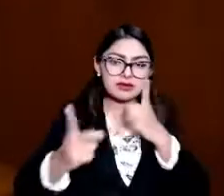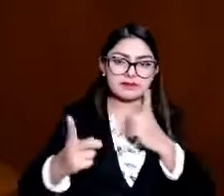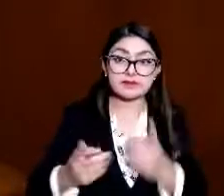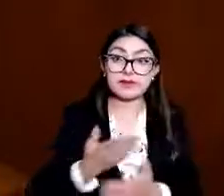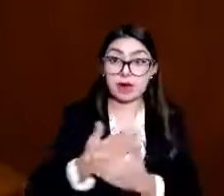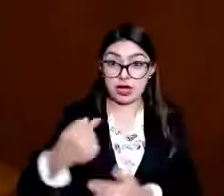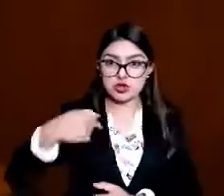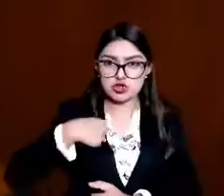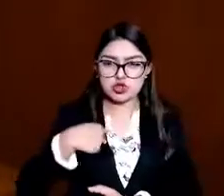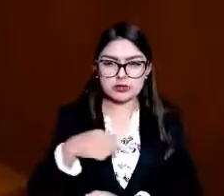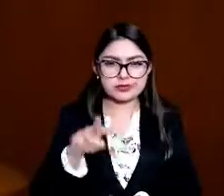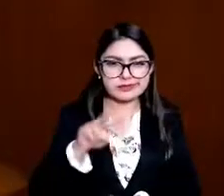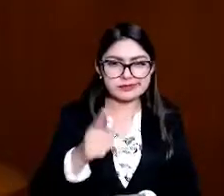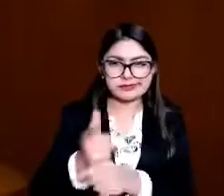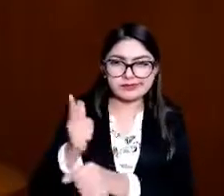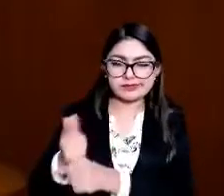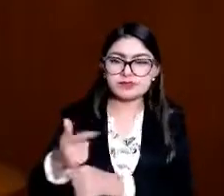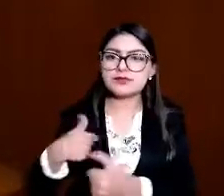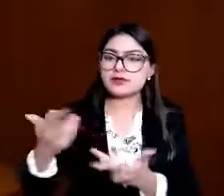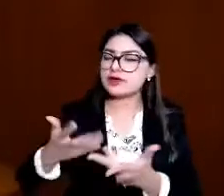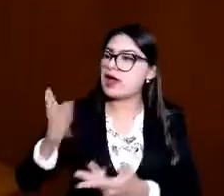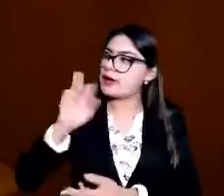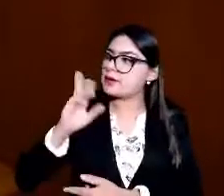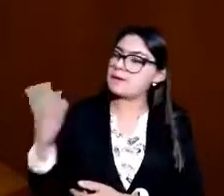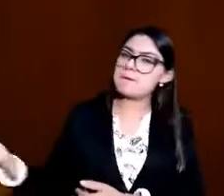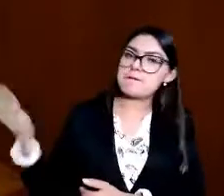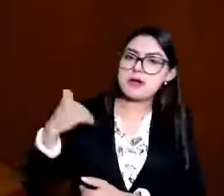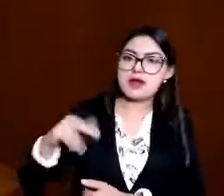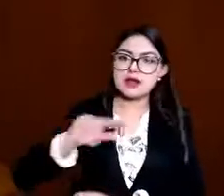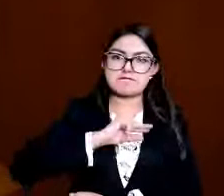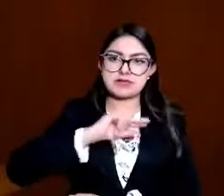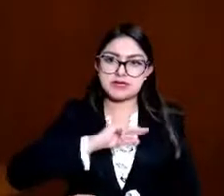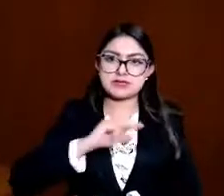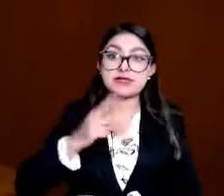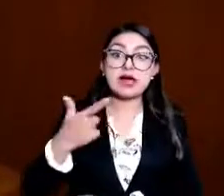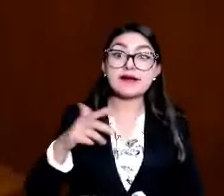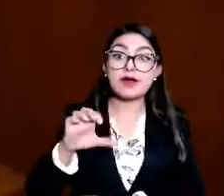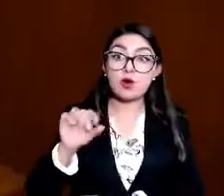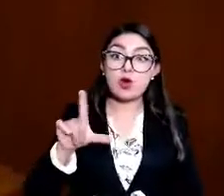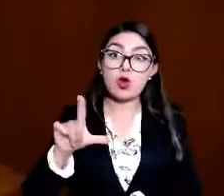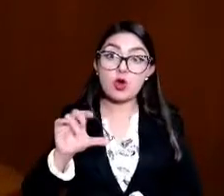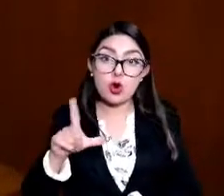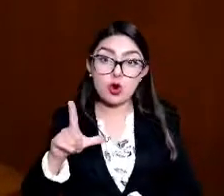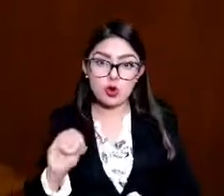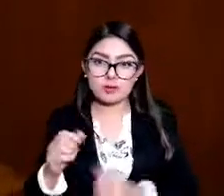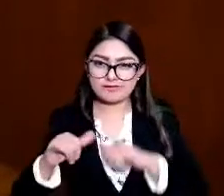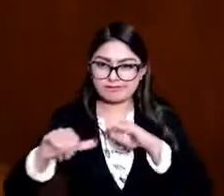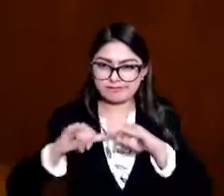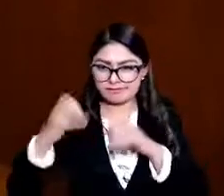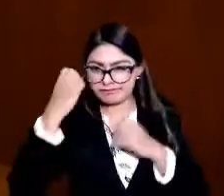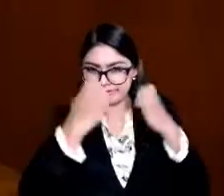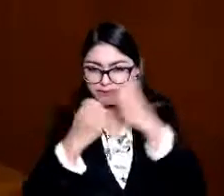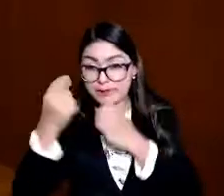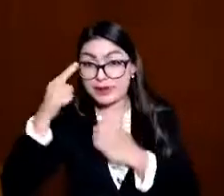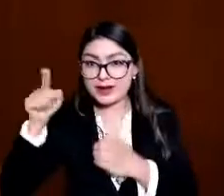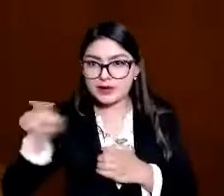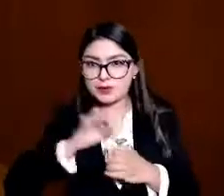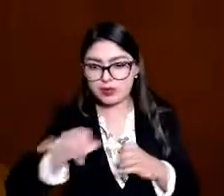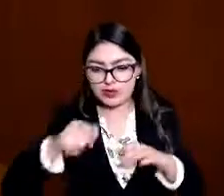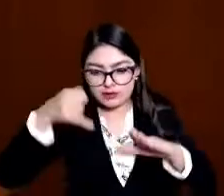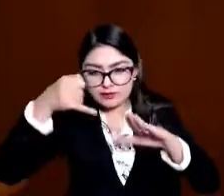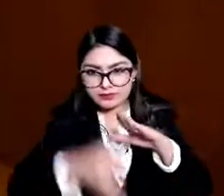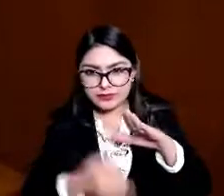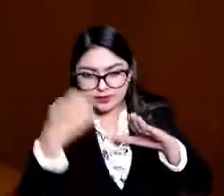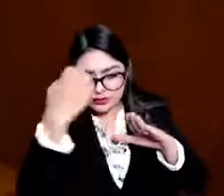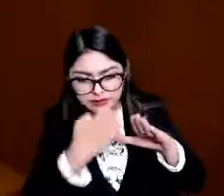la intervención de un geólogo para que emitiera un dictamen profesional sobre las condiciones del suelo y solicité